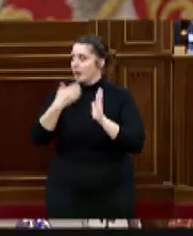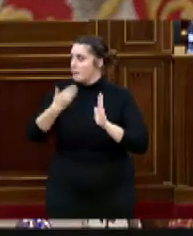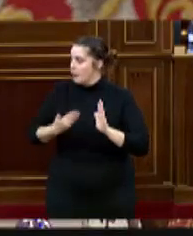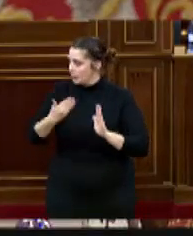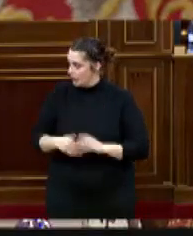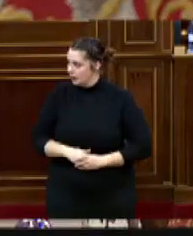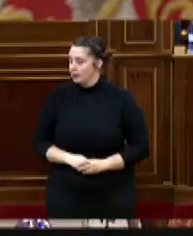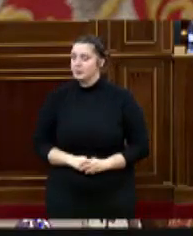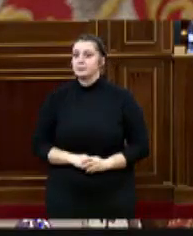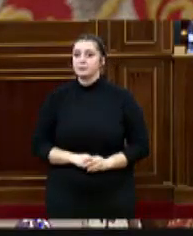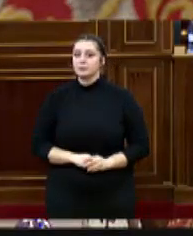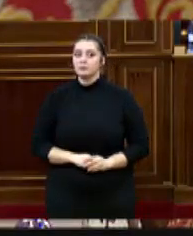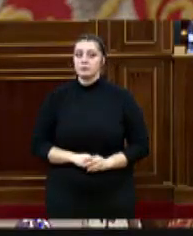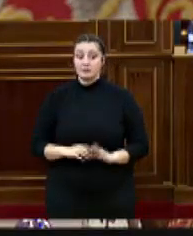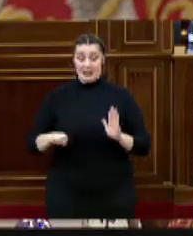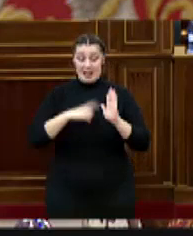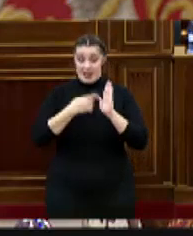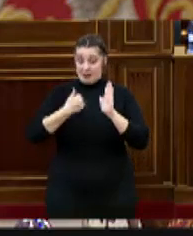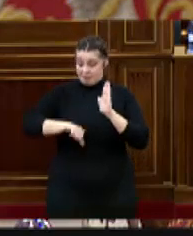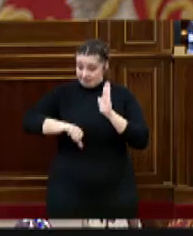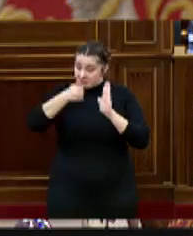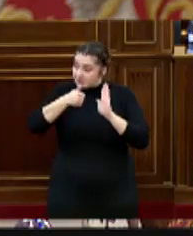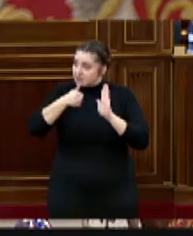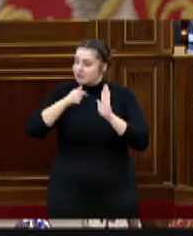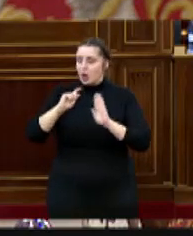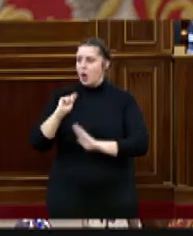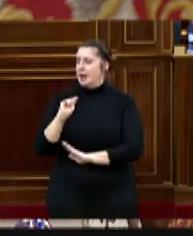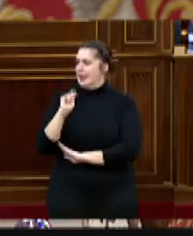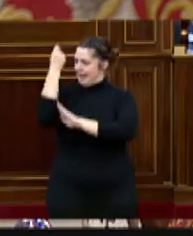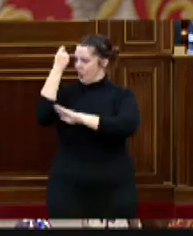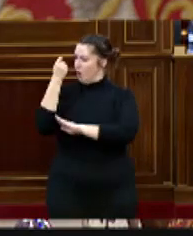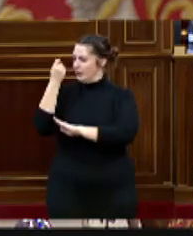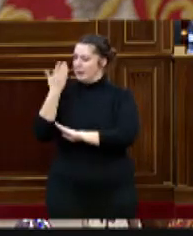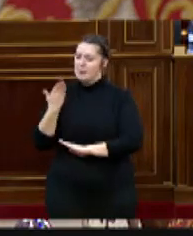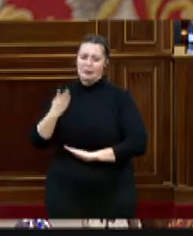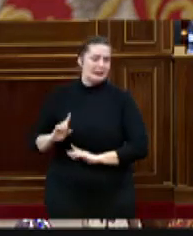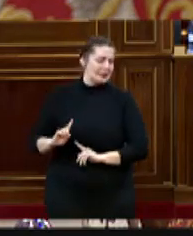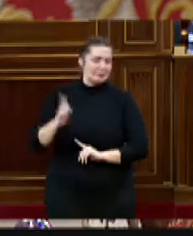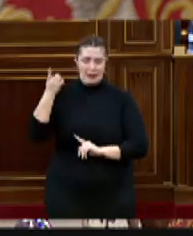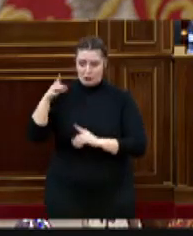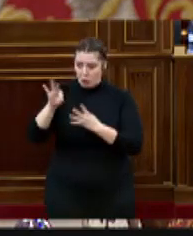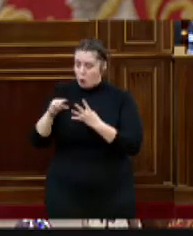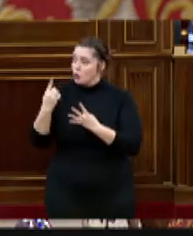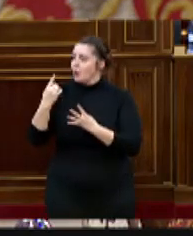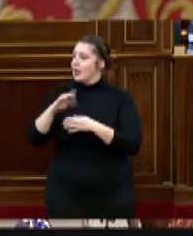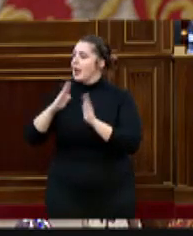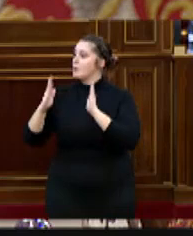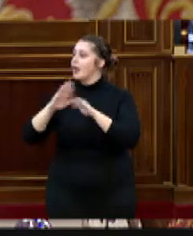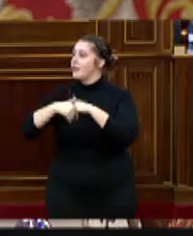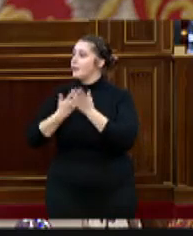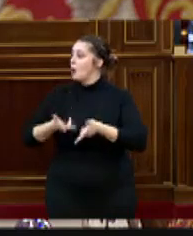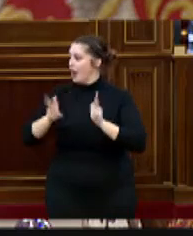sin ninguna duda la aprobación de esta ley constituye uno de los hitos más importantes del periodo democrático